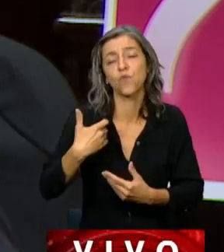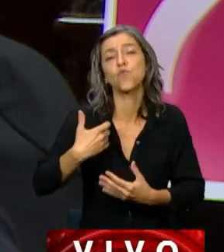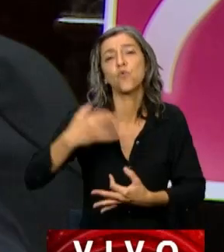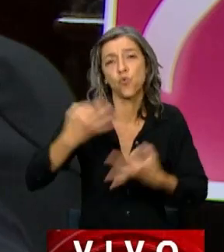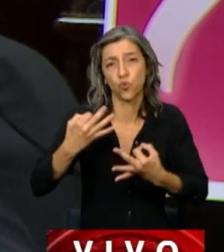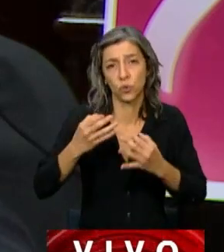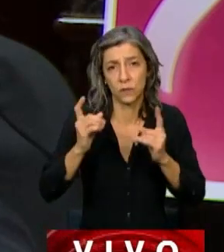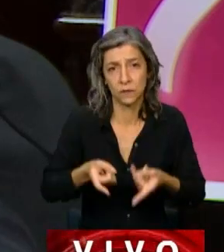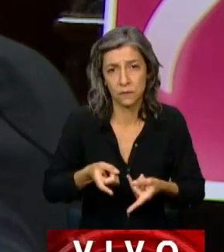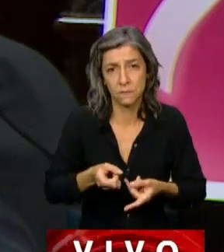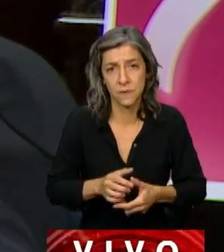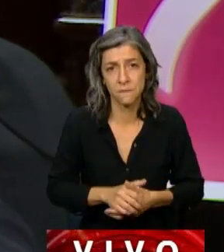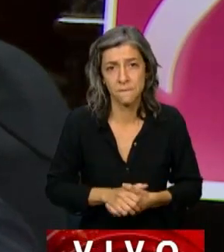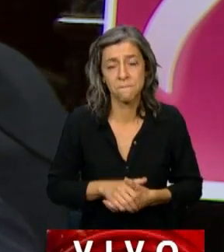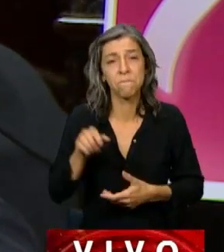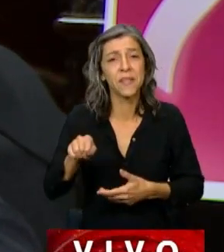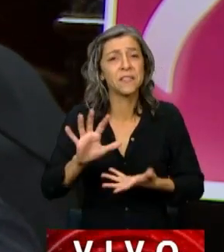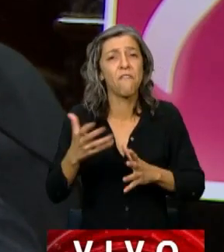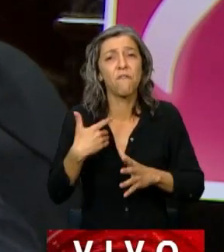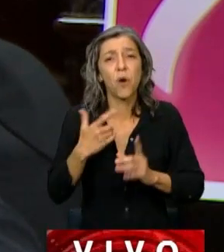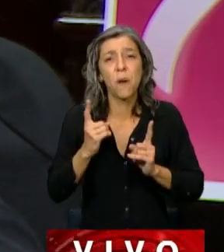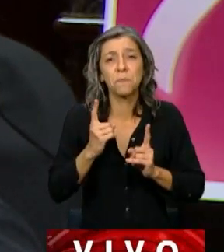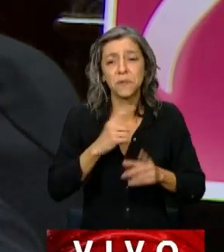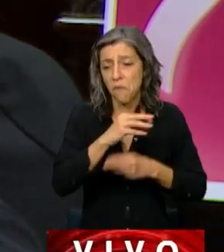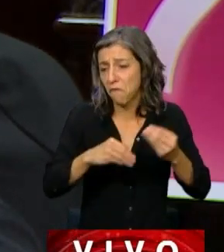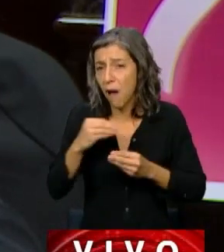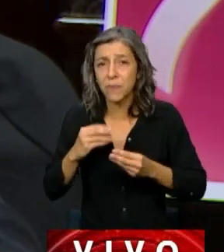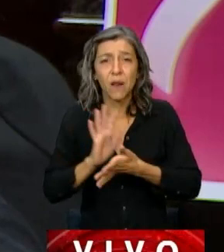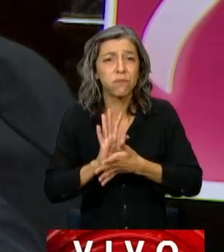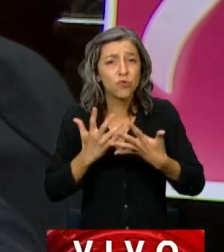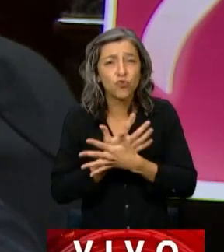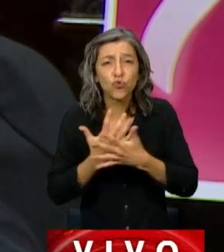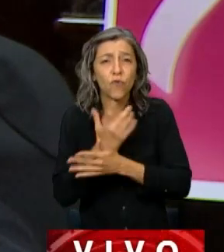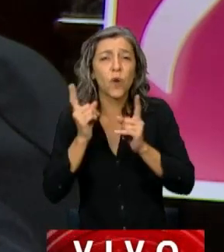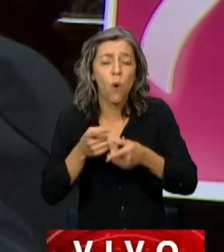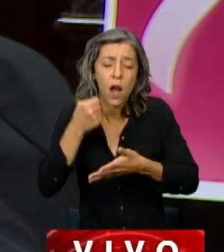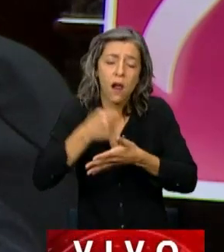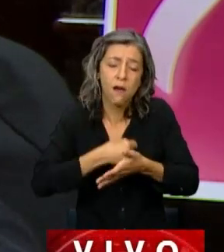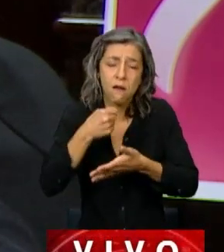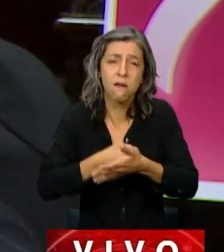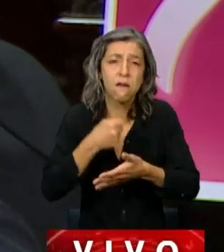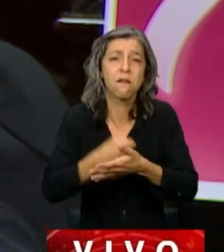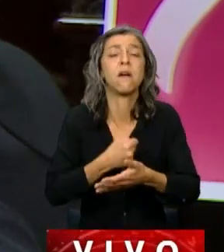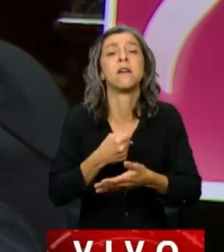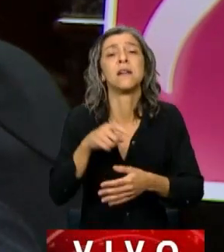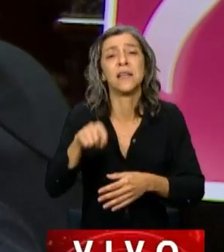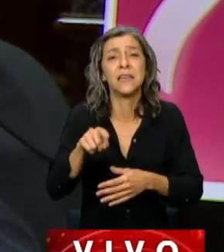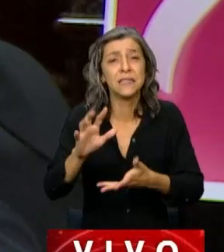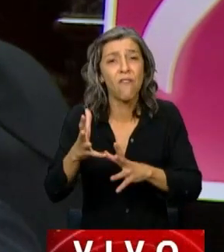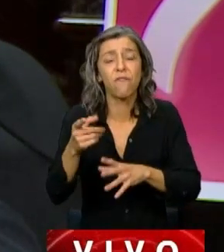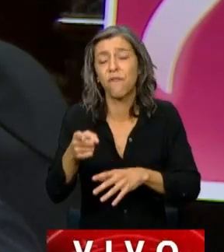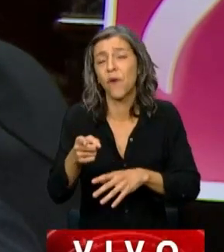deben impulsar las víctimas, aunque el sentido común nos dice que ese camino